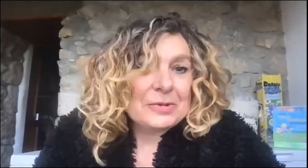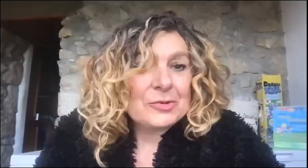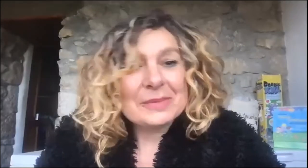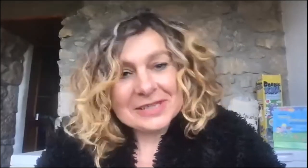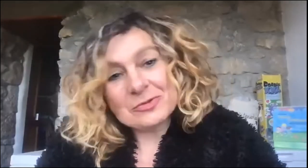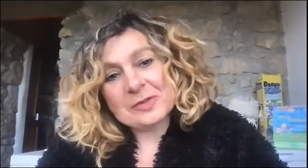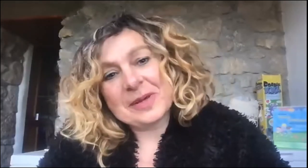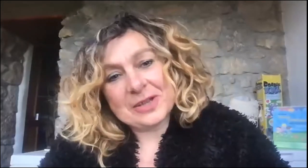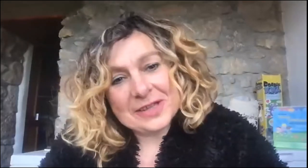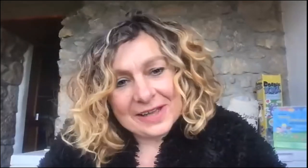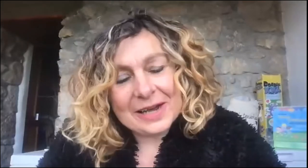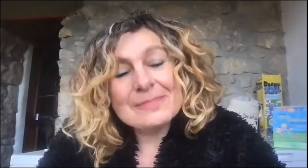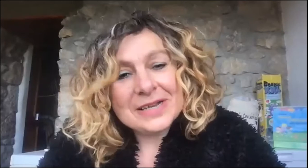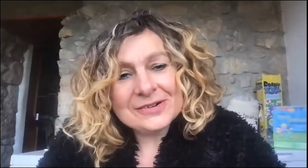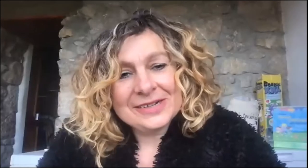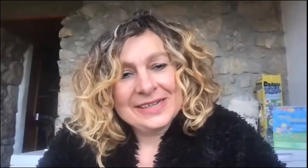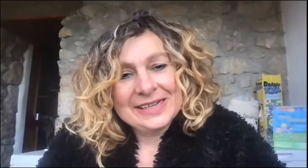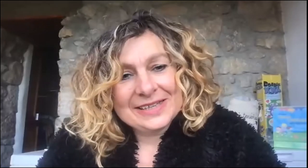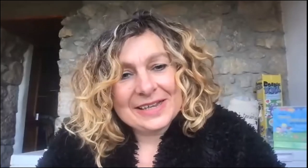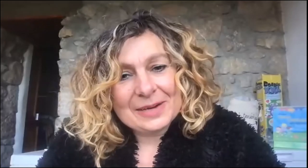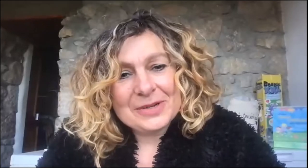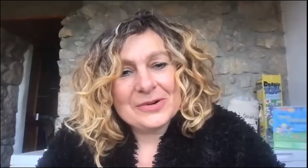Pues justamente es un espectro y es tan amplio